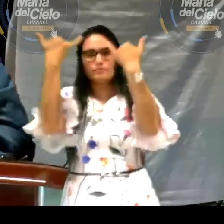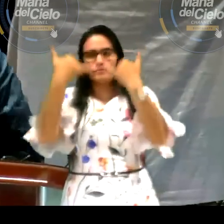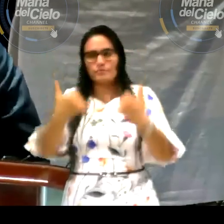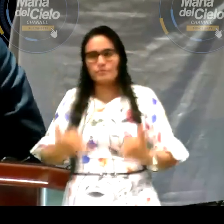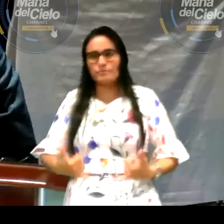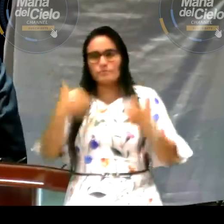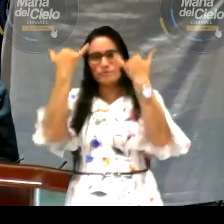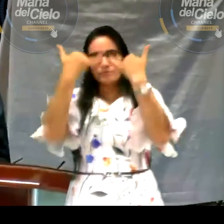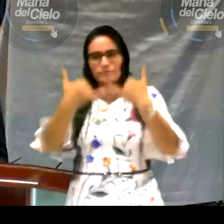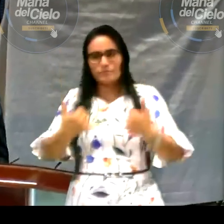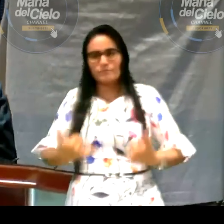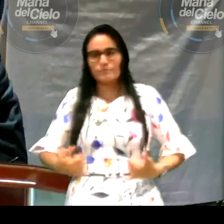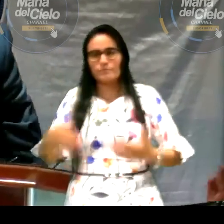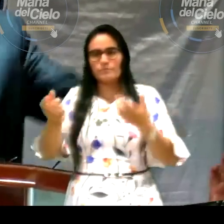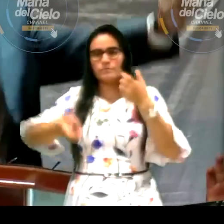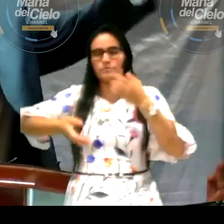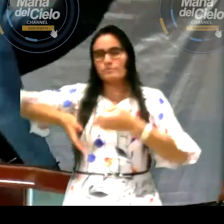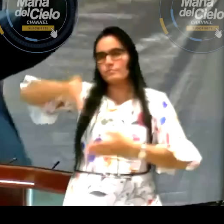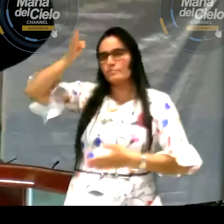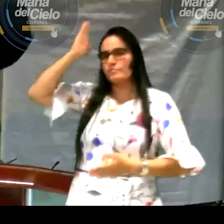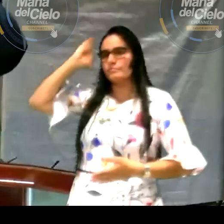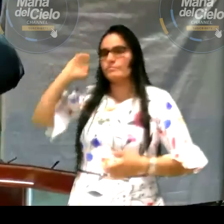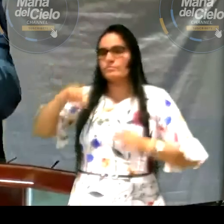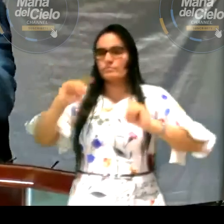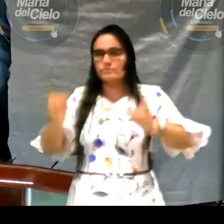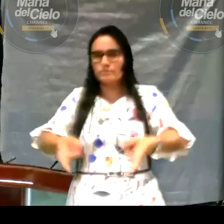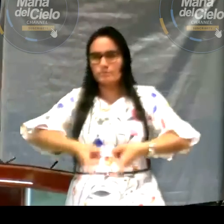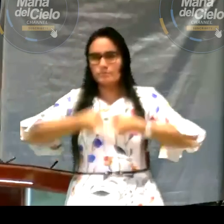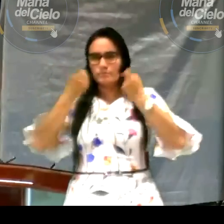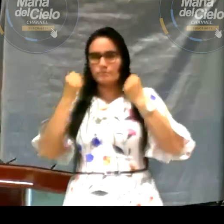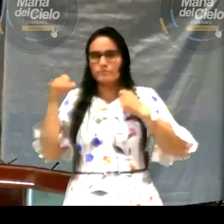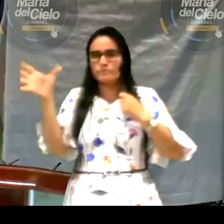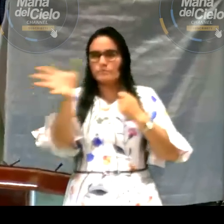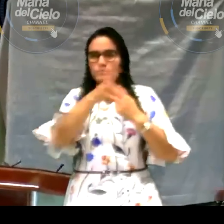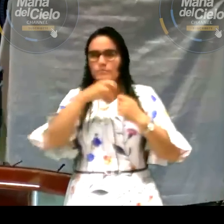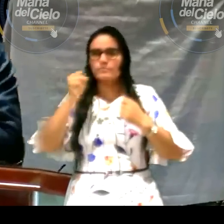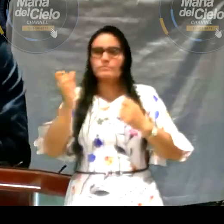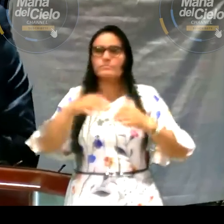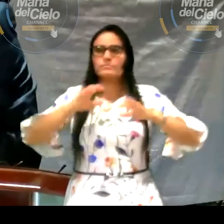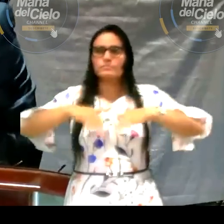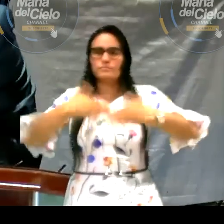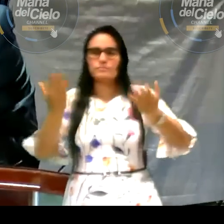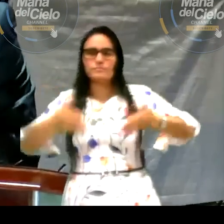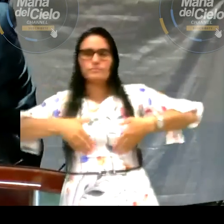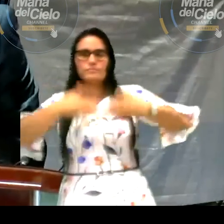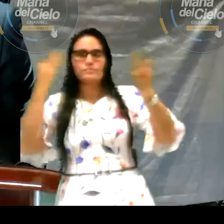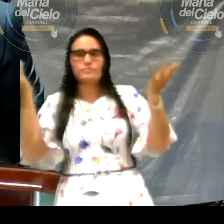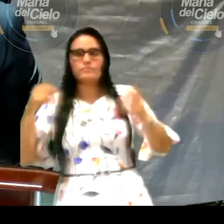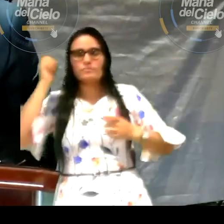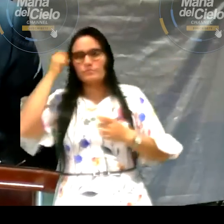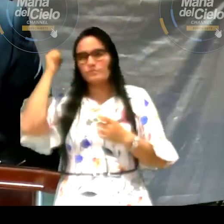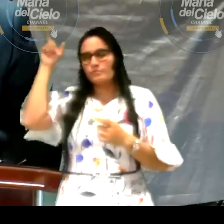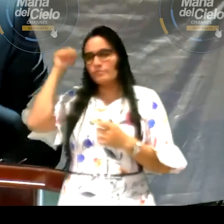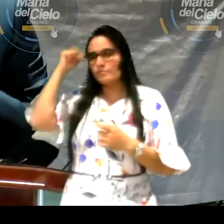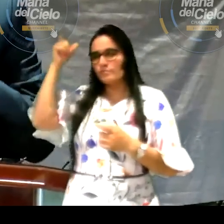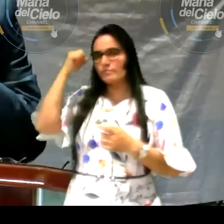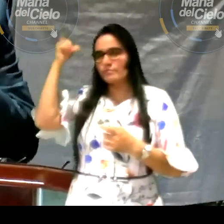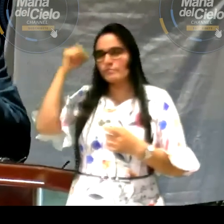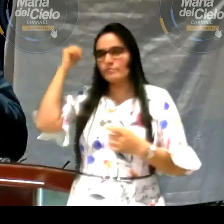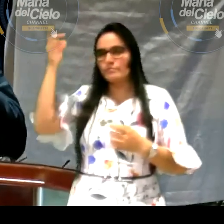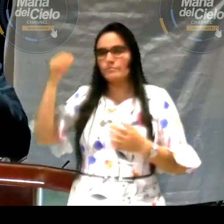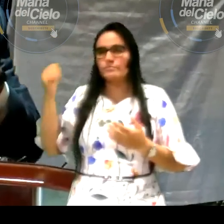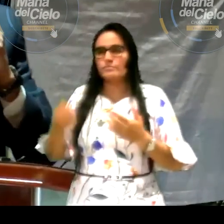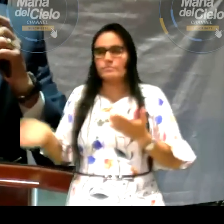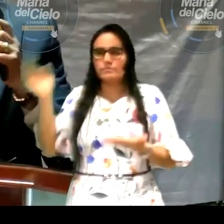este Coliseo. Yo no sé cuántos se atrevan a creer, pero hoy, algo va a suceder aquí en Puerto Asís.